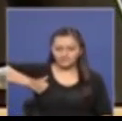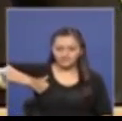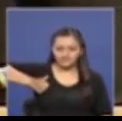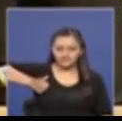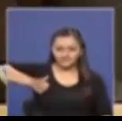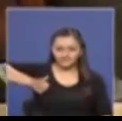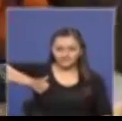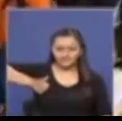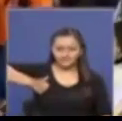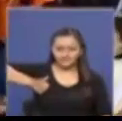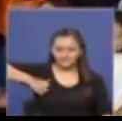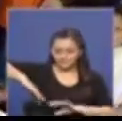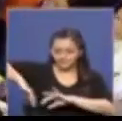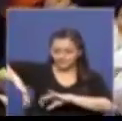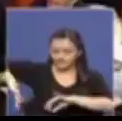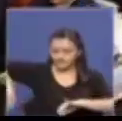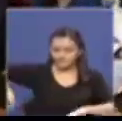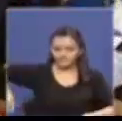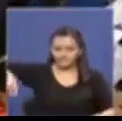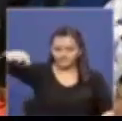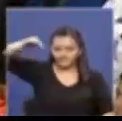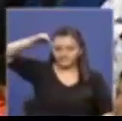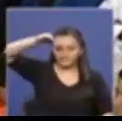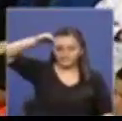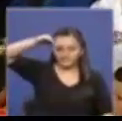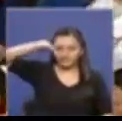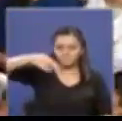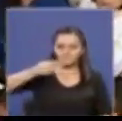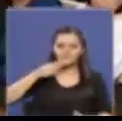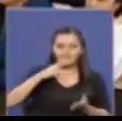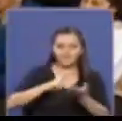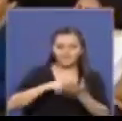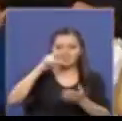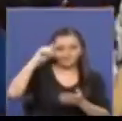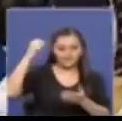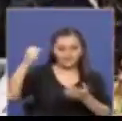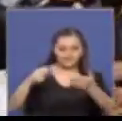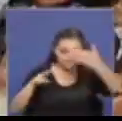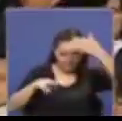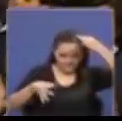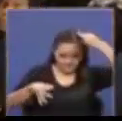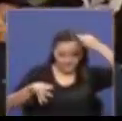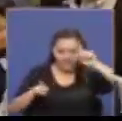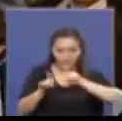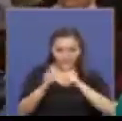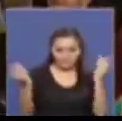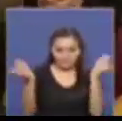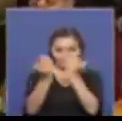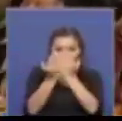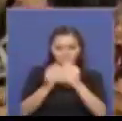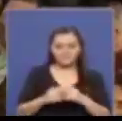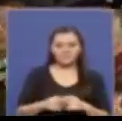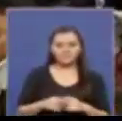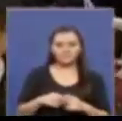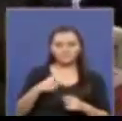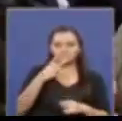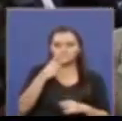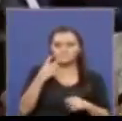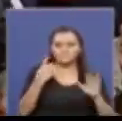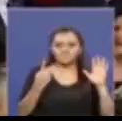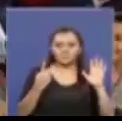maletín. ¿Ya? Dicho sea de paso, con la encíclica del Papa. Bien. Búscame